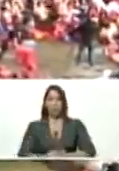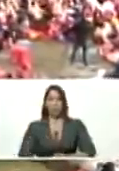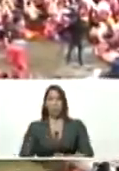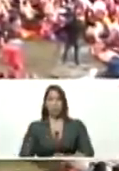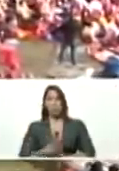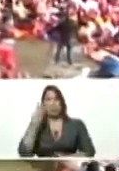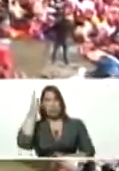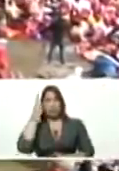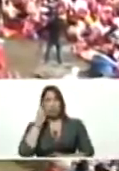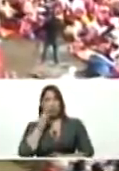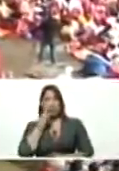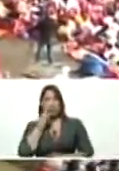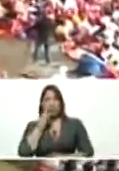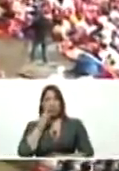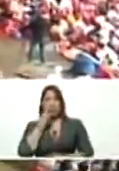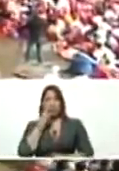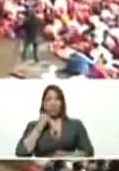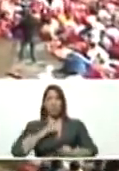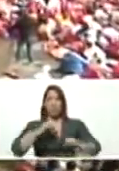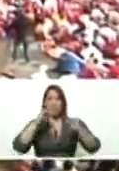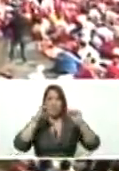vivas vive